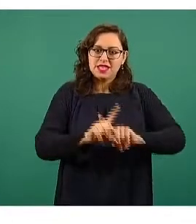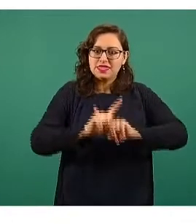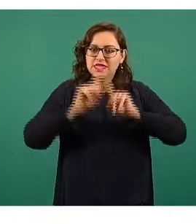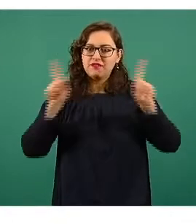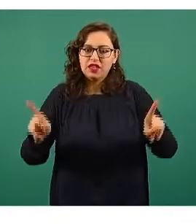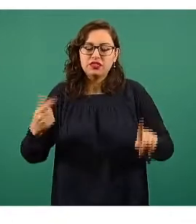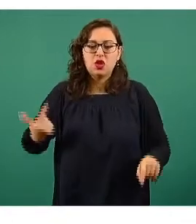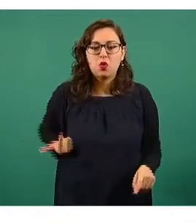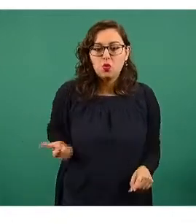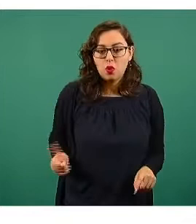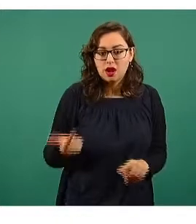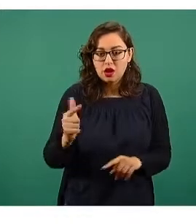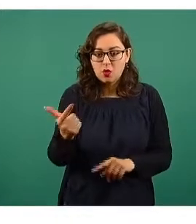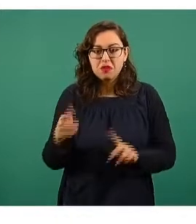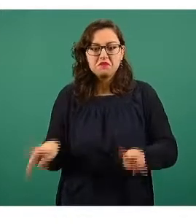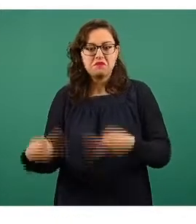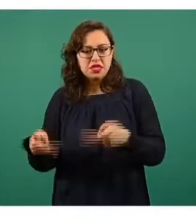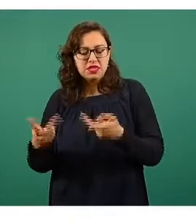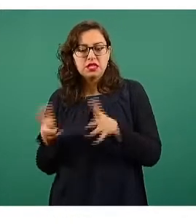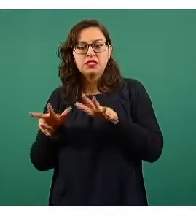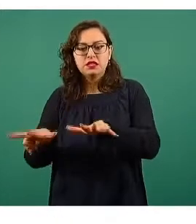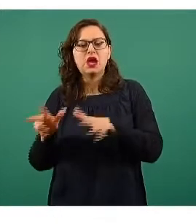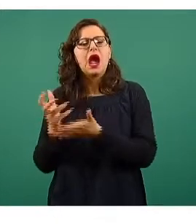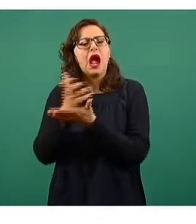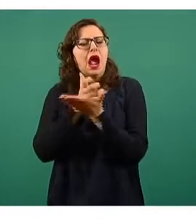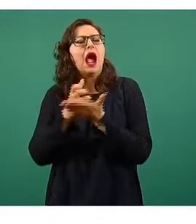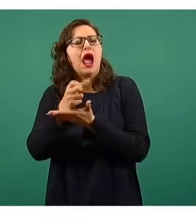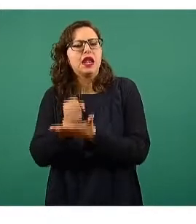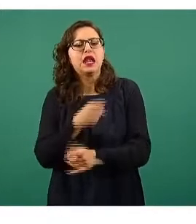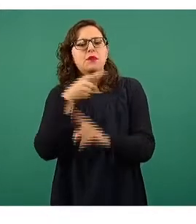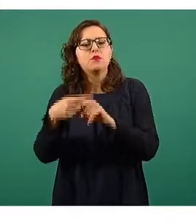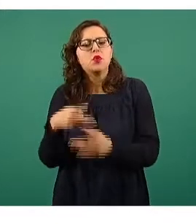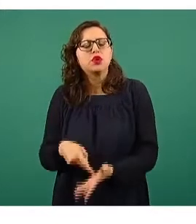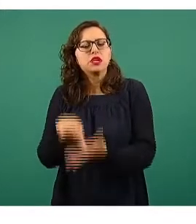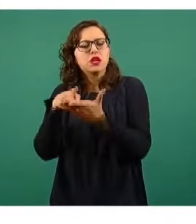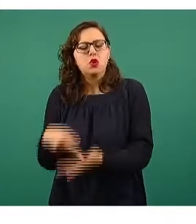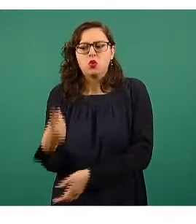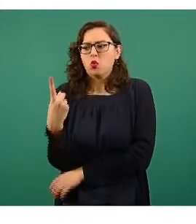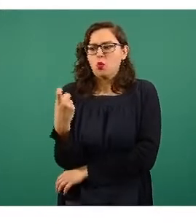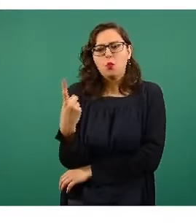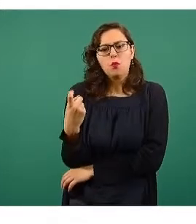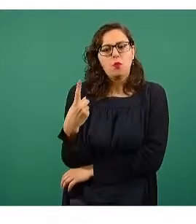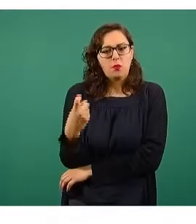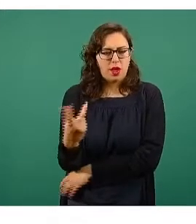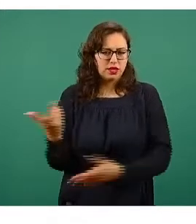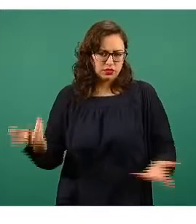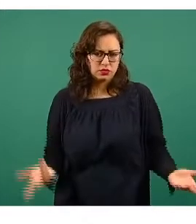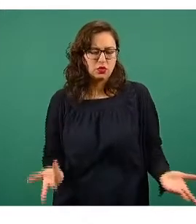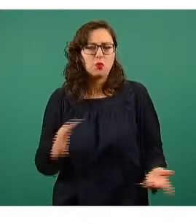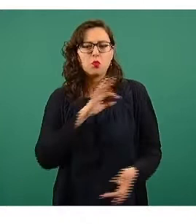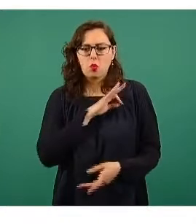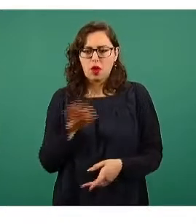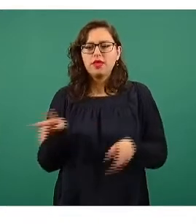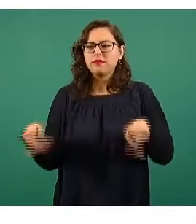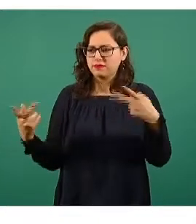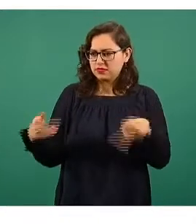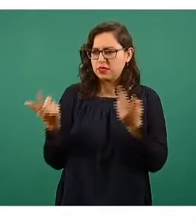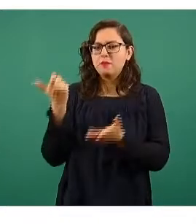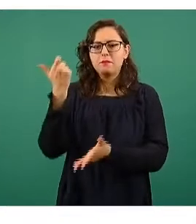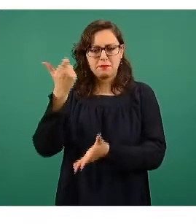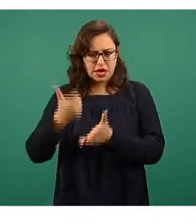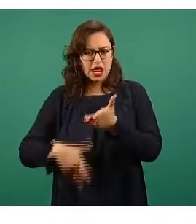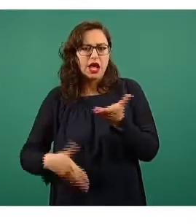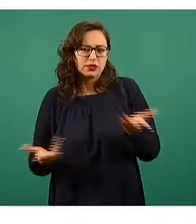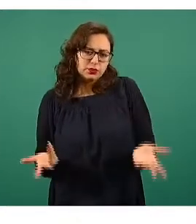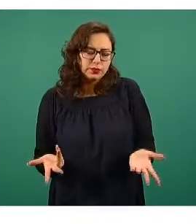Guanajuato, tiene un margen de 1 peso 16 centavos y un precio al público de 18 pesos. Estabilidad en